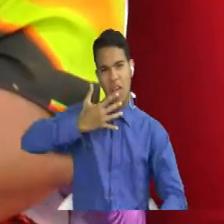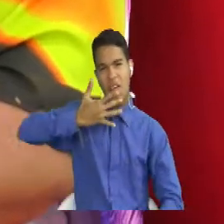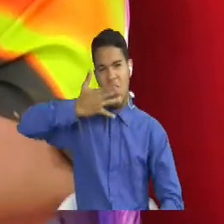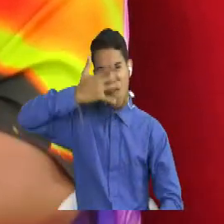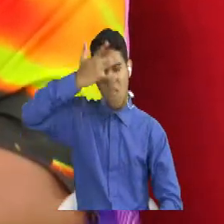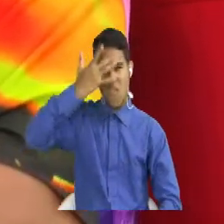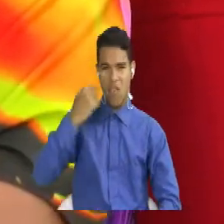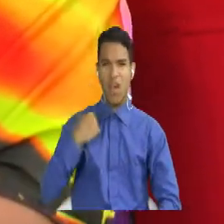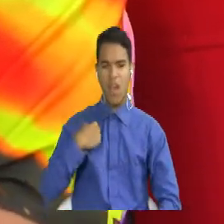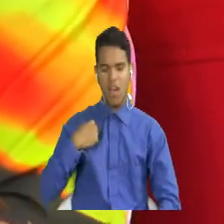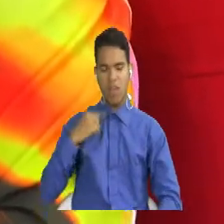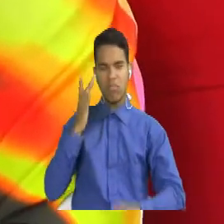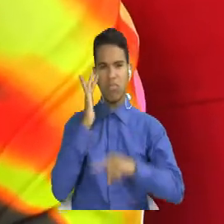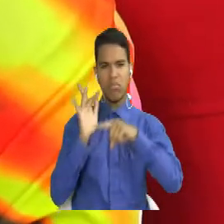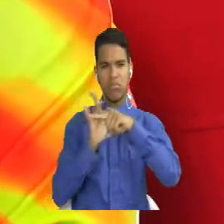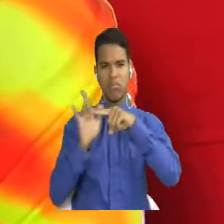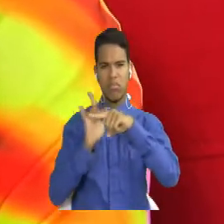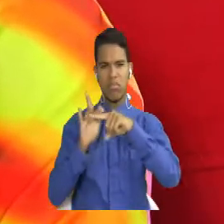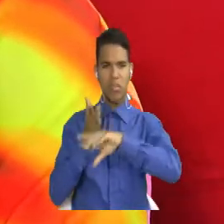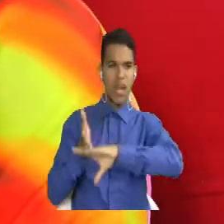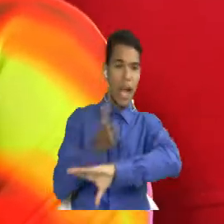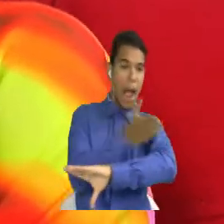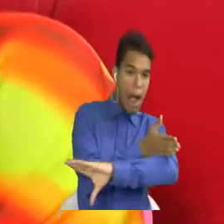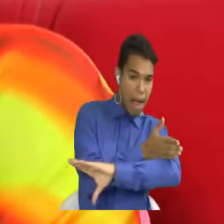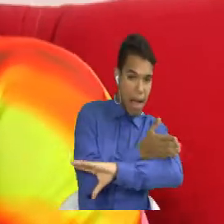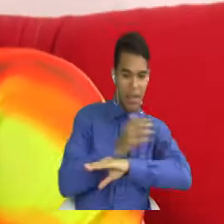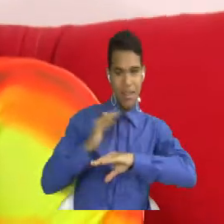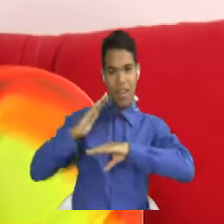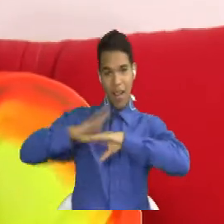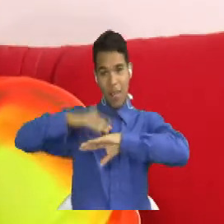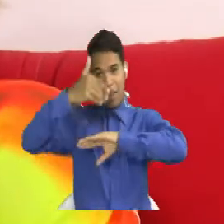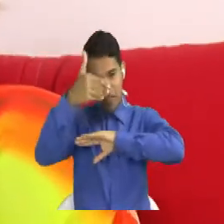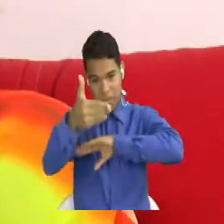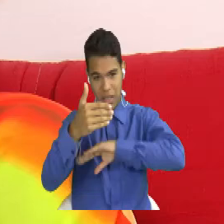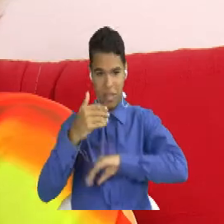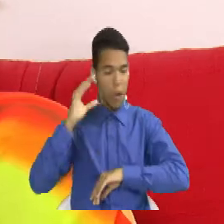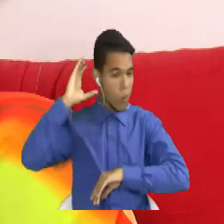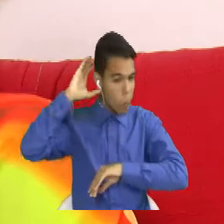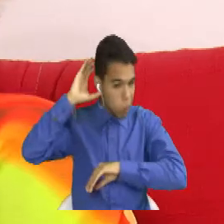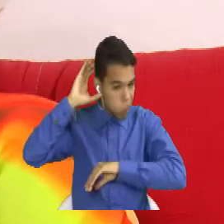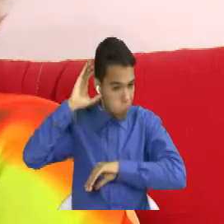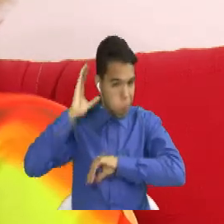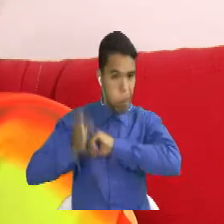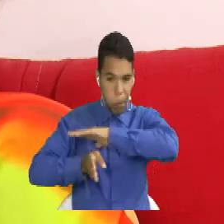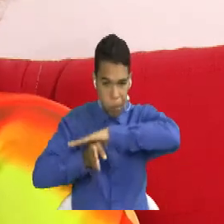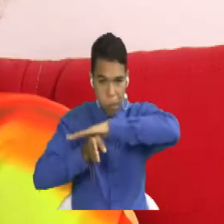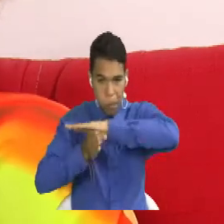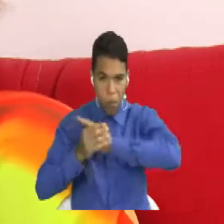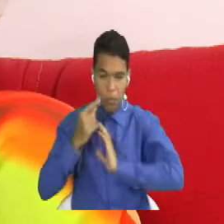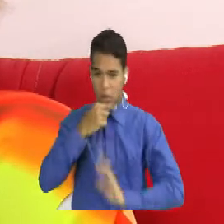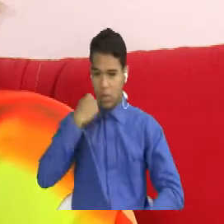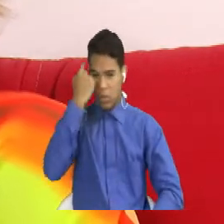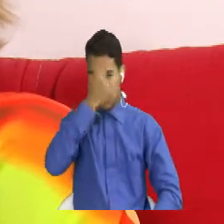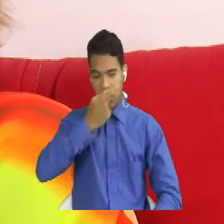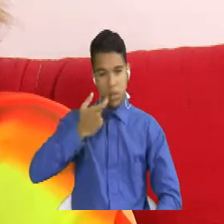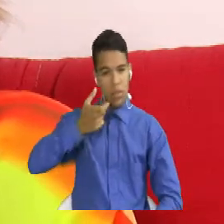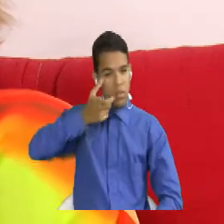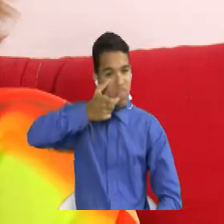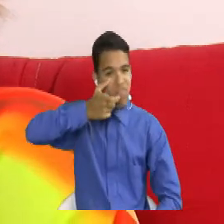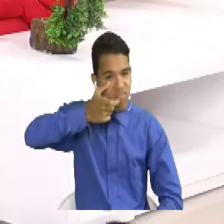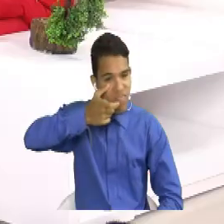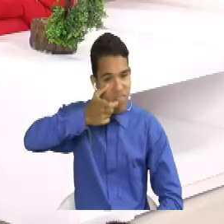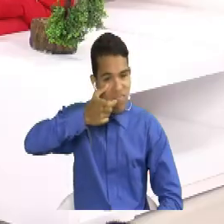Gudelo, para que vean ustedes el antes y el después y el durante el tratamiento, que es importante hacerle como el seguimiento. Pero sí puede